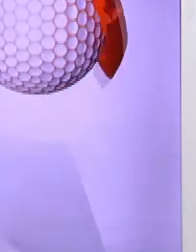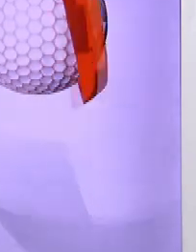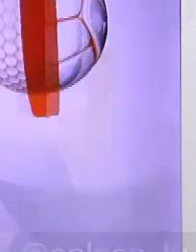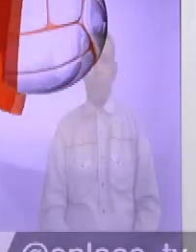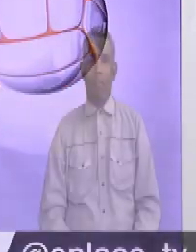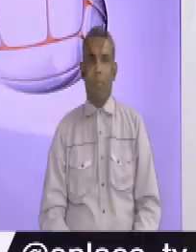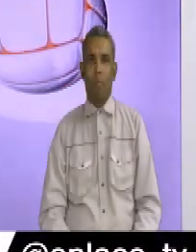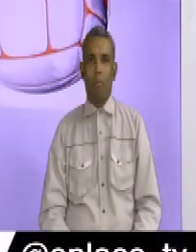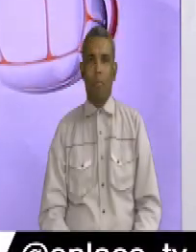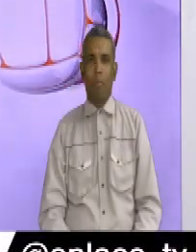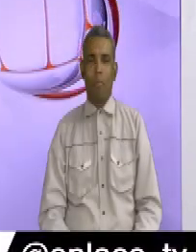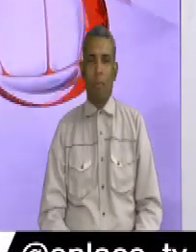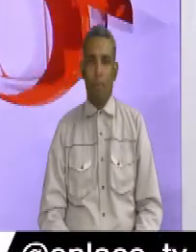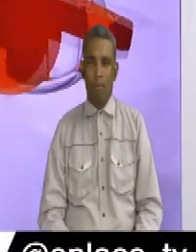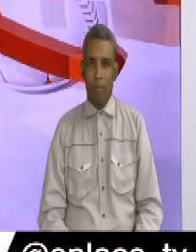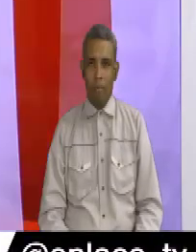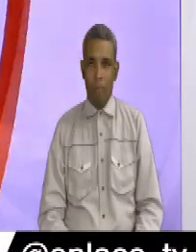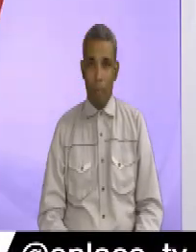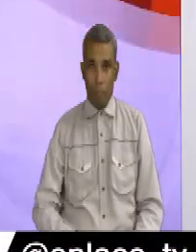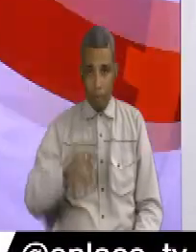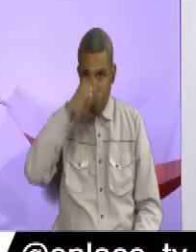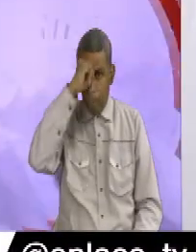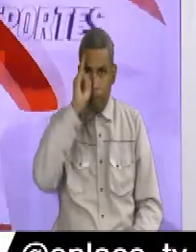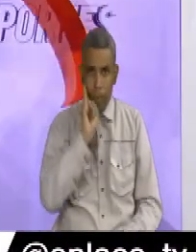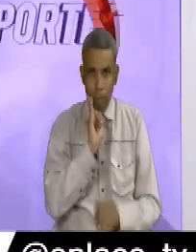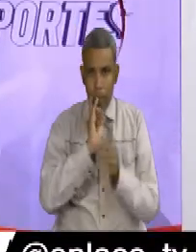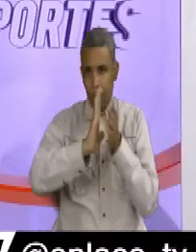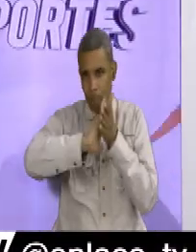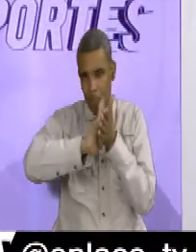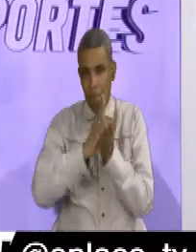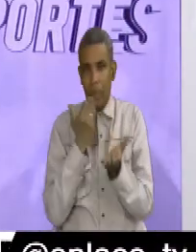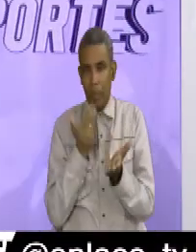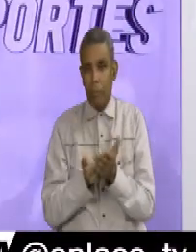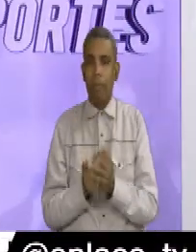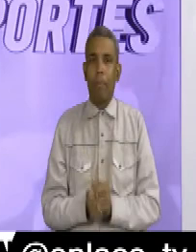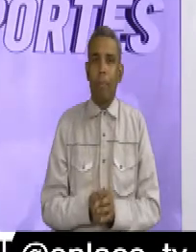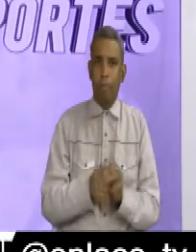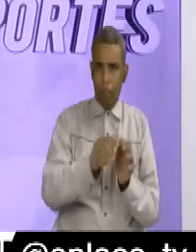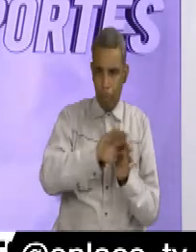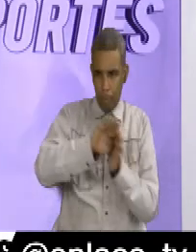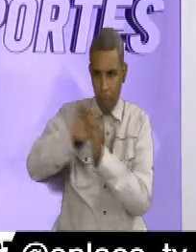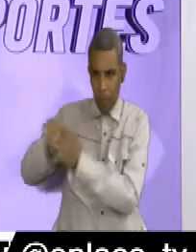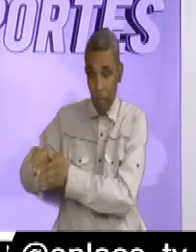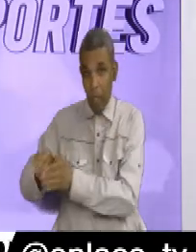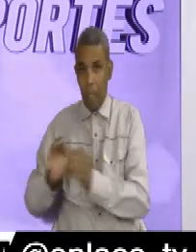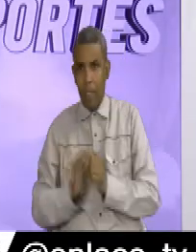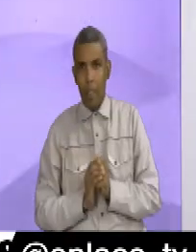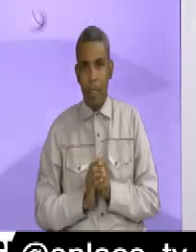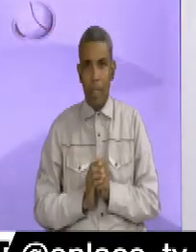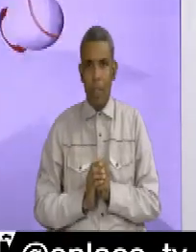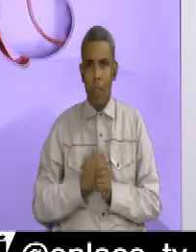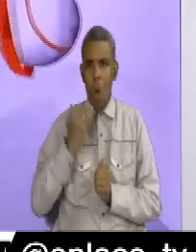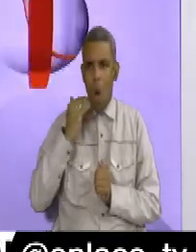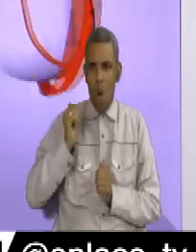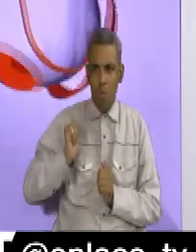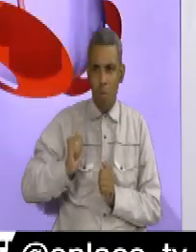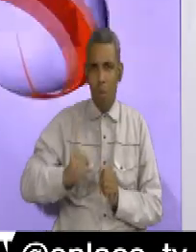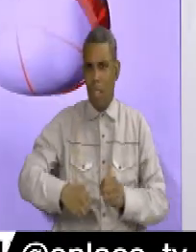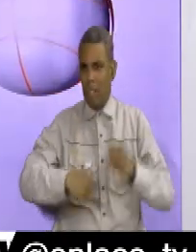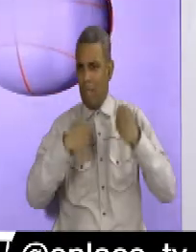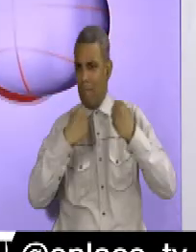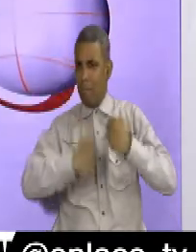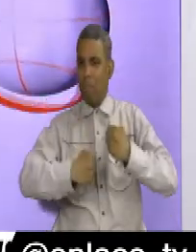Gracias, Ariel. Seguimos atentos a sus informes desde España. En otras noticias, las mujeres siguen siendo las protagonistas del fútbol en nuestro